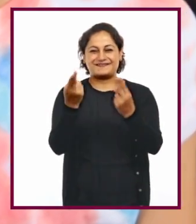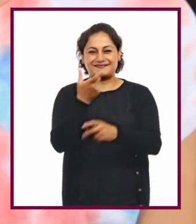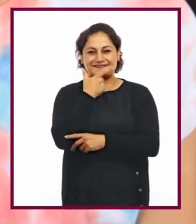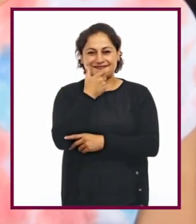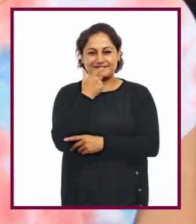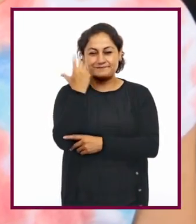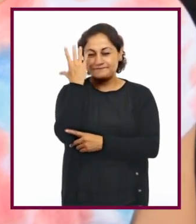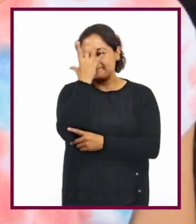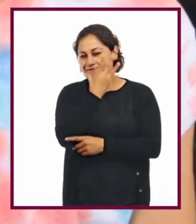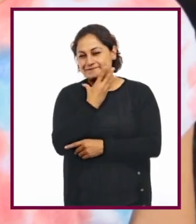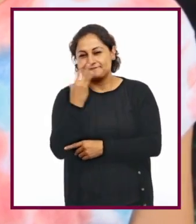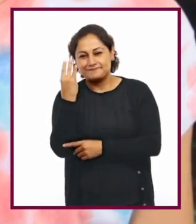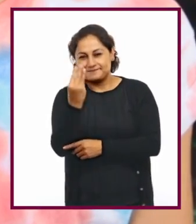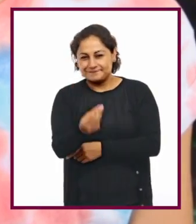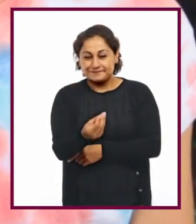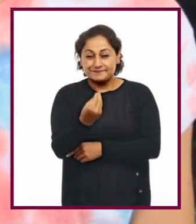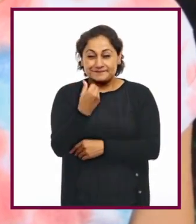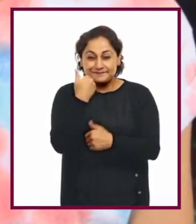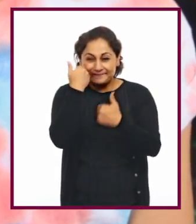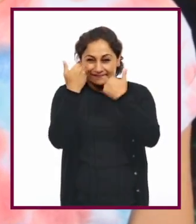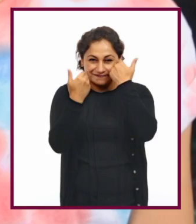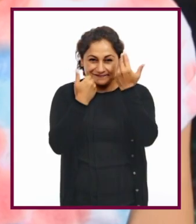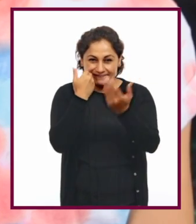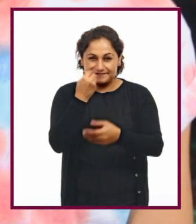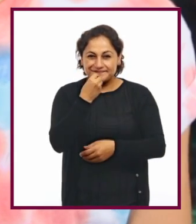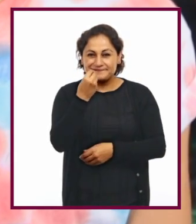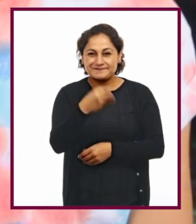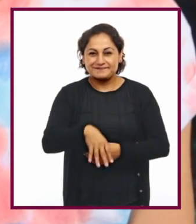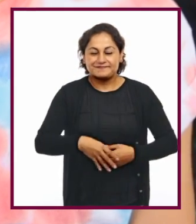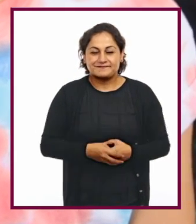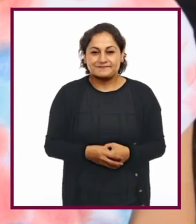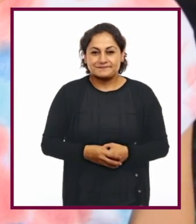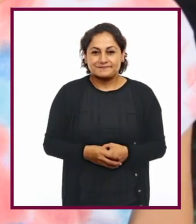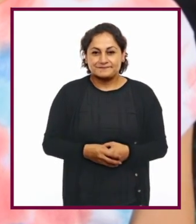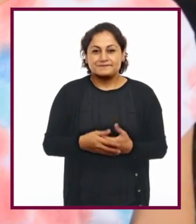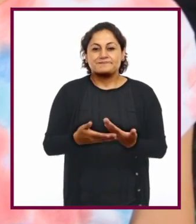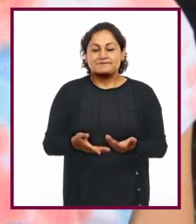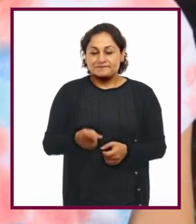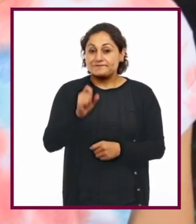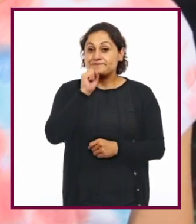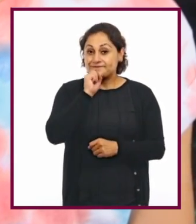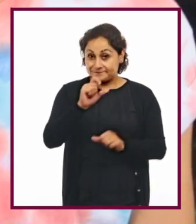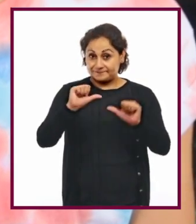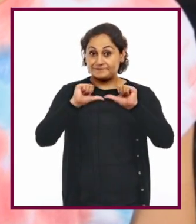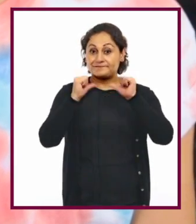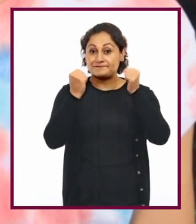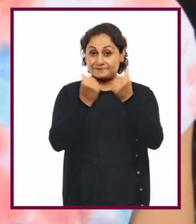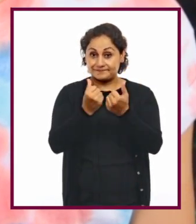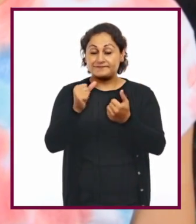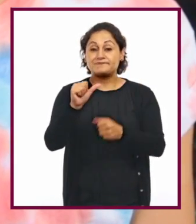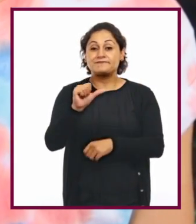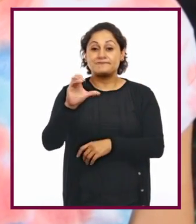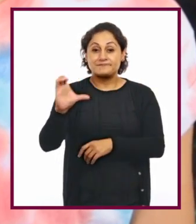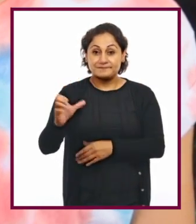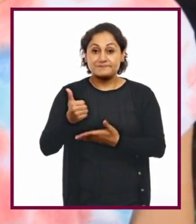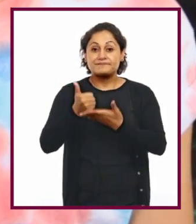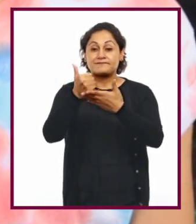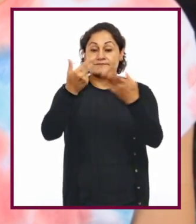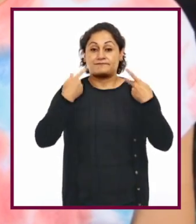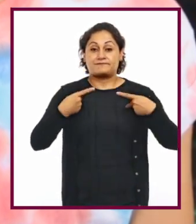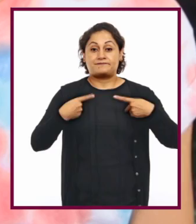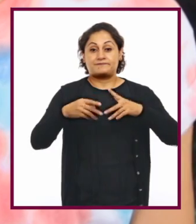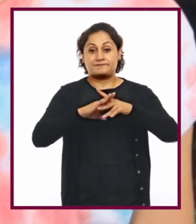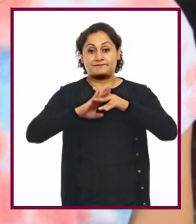bromeando. Están hermosos y qué tiernos. También pienso en las organizaciones civiles que brindan apoyo a